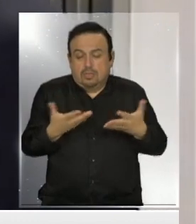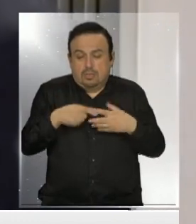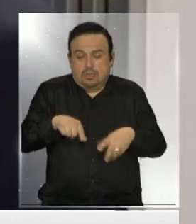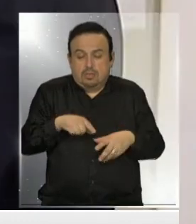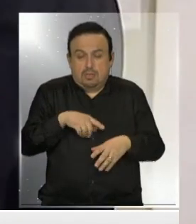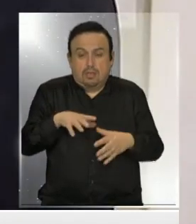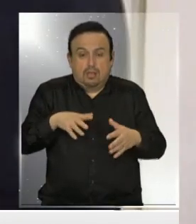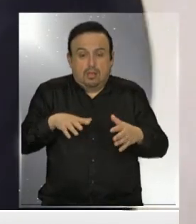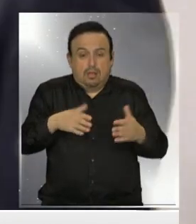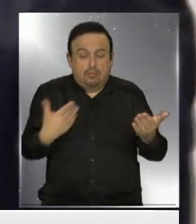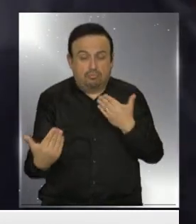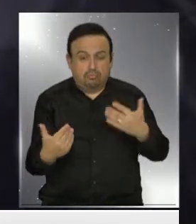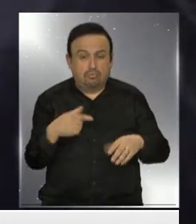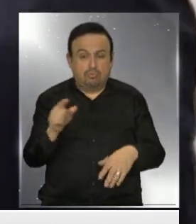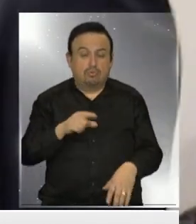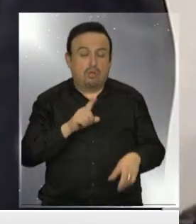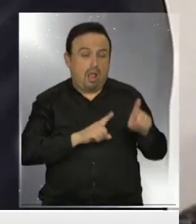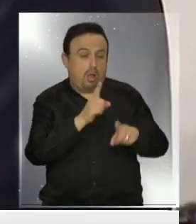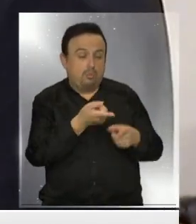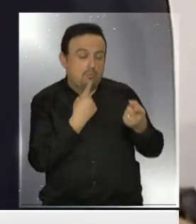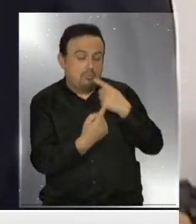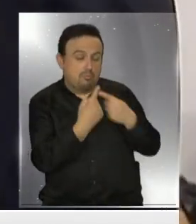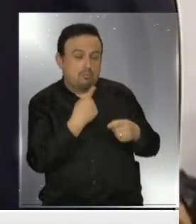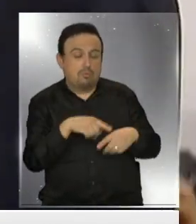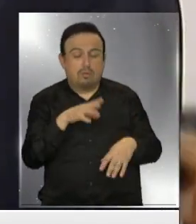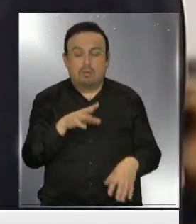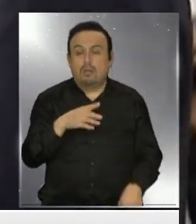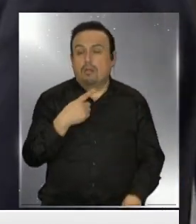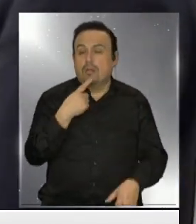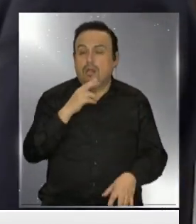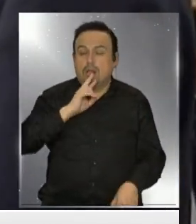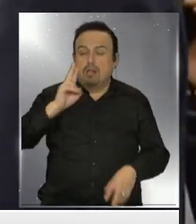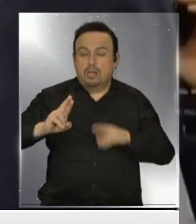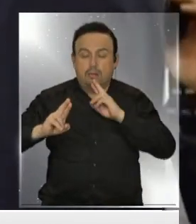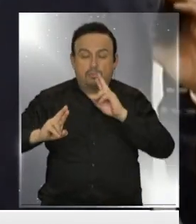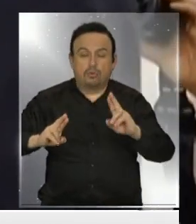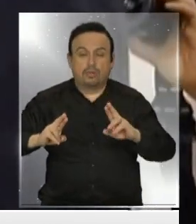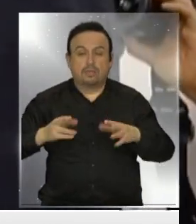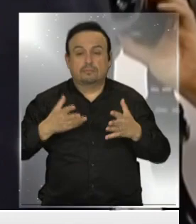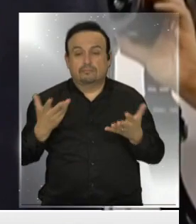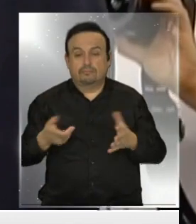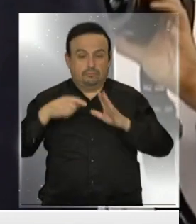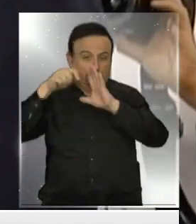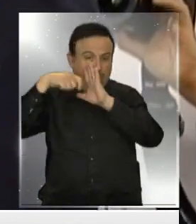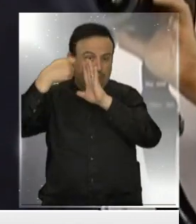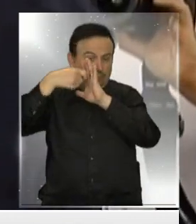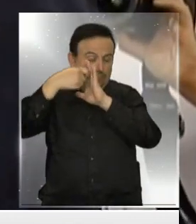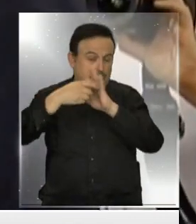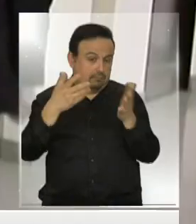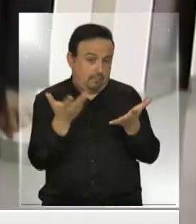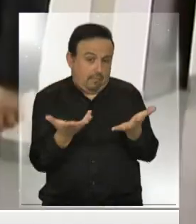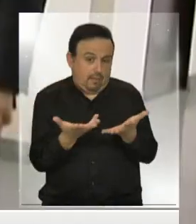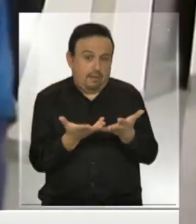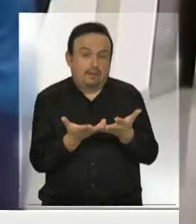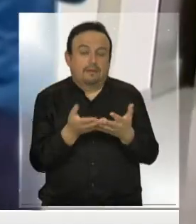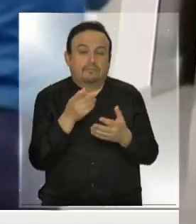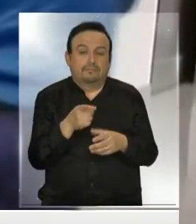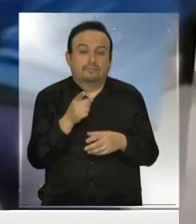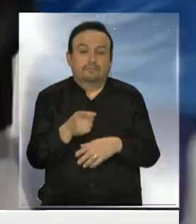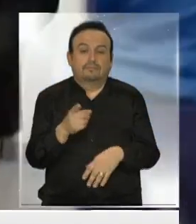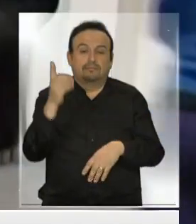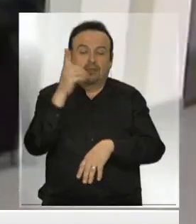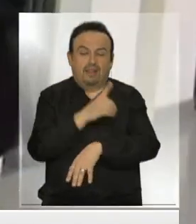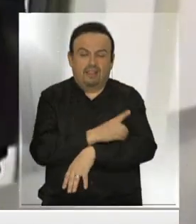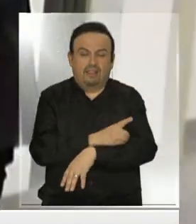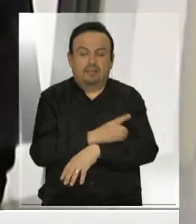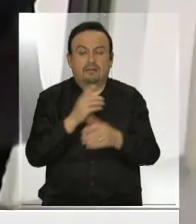de que votó respondió algunas de las preguntas de los medios locales que estaban mientras alcanzamos a observar cómo se está desarrollando esta